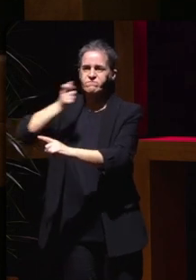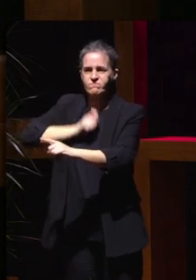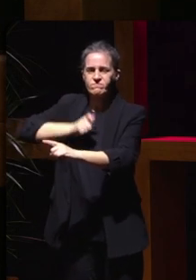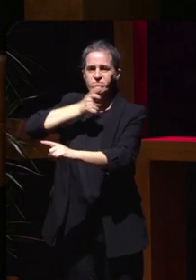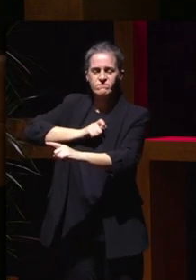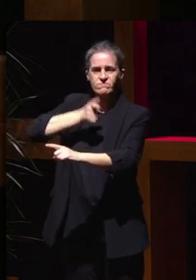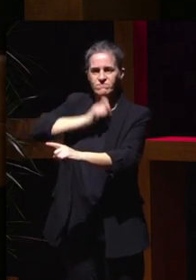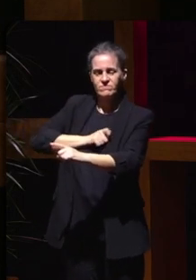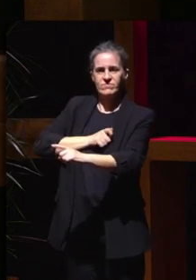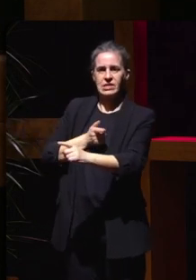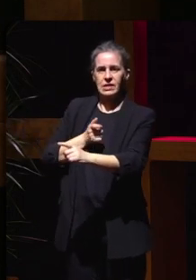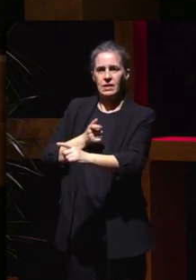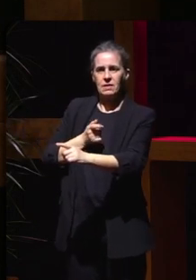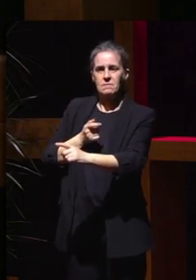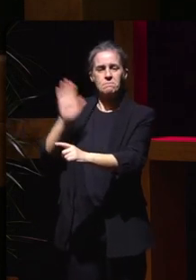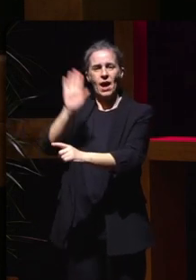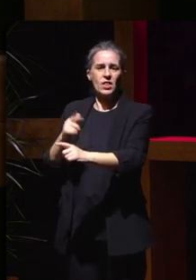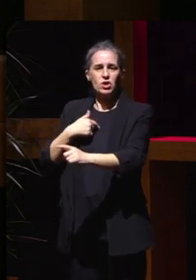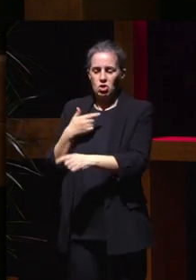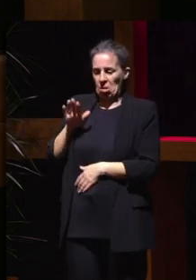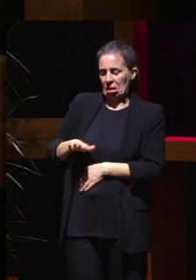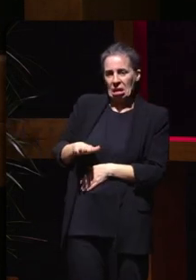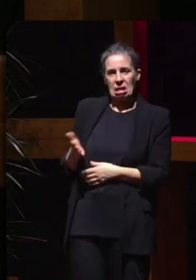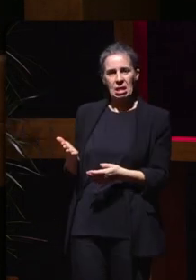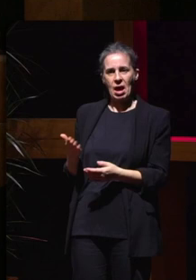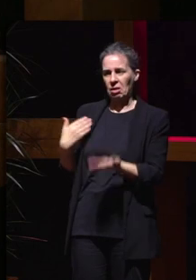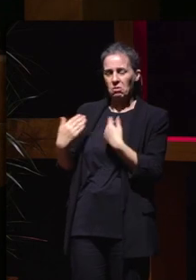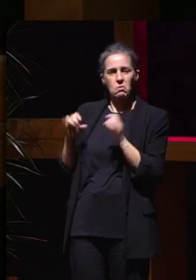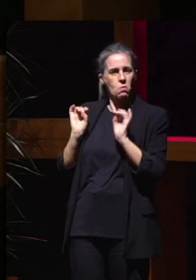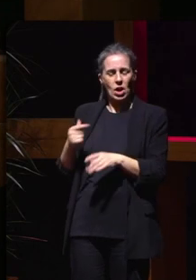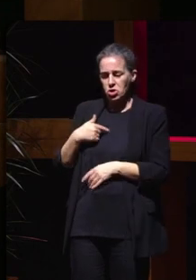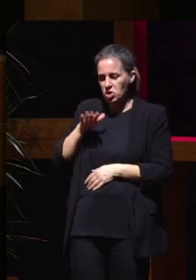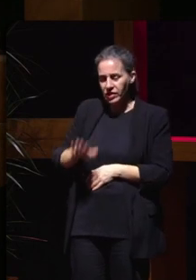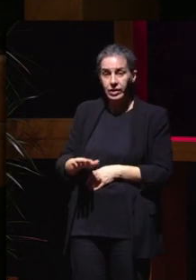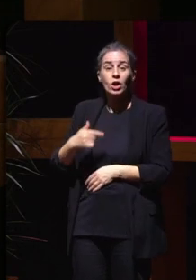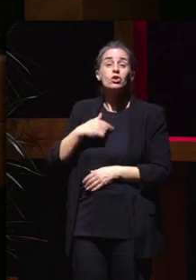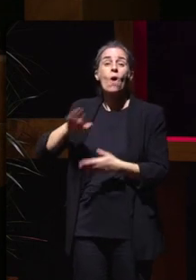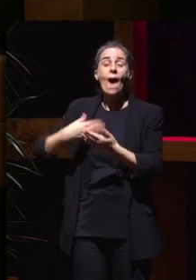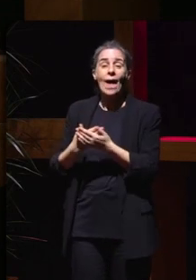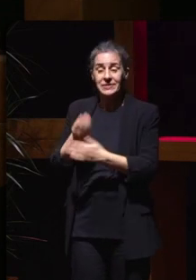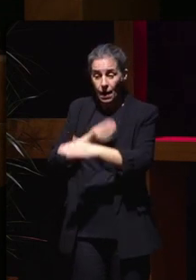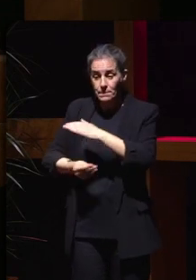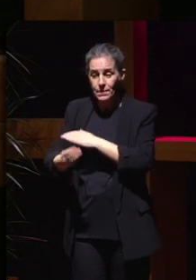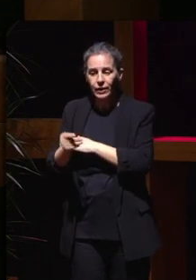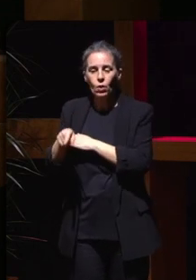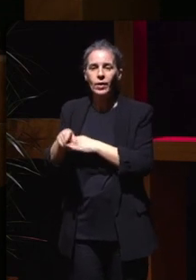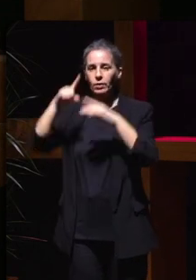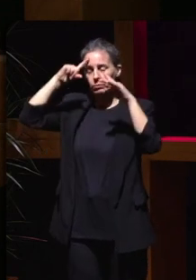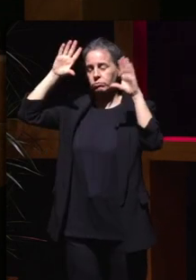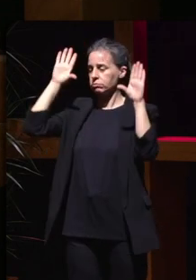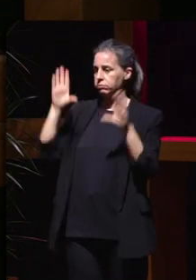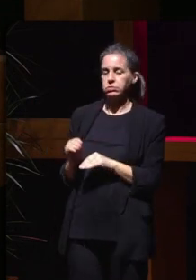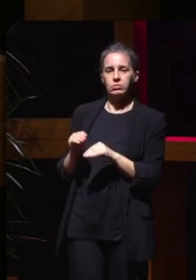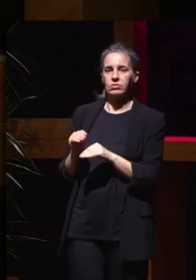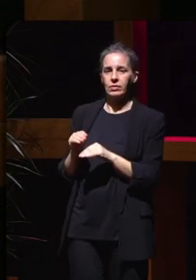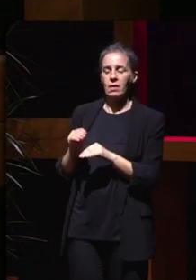atado extremo e wakabey perdiendo cemento durante o parto de amenafilla mientras me decían que